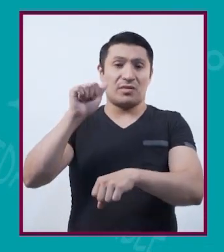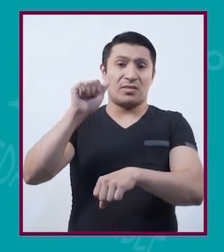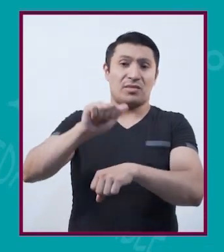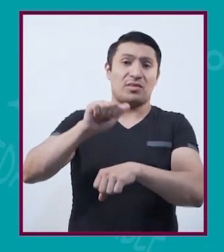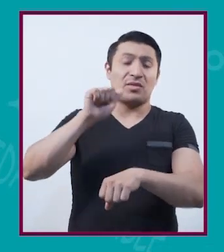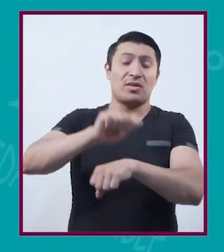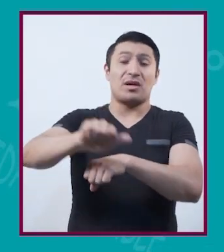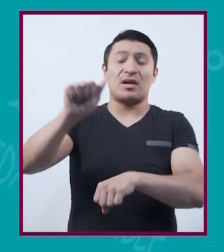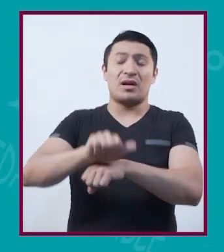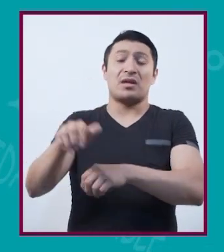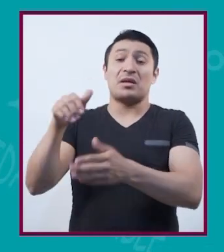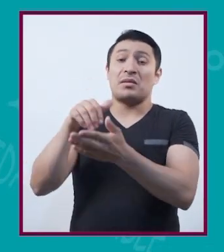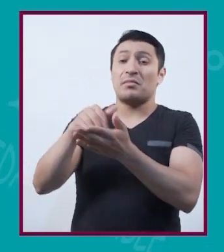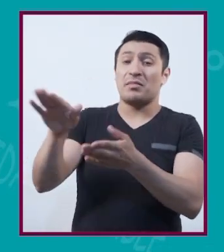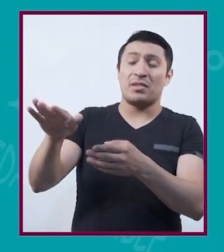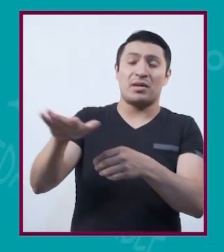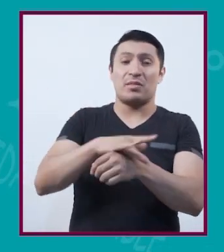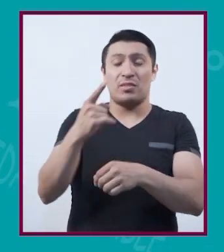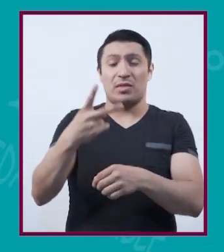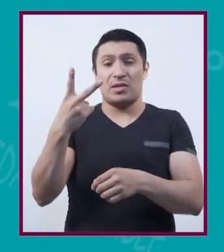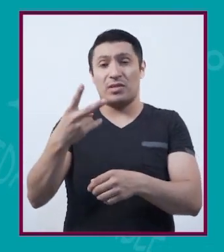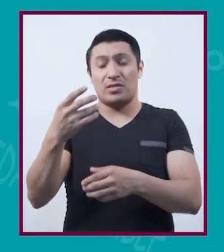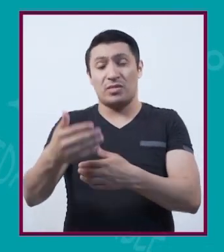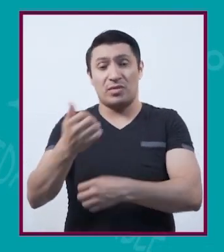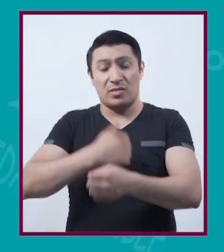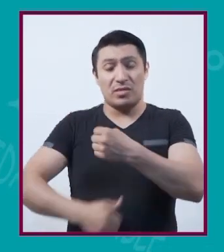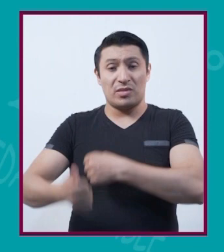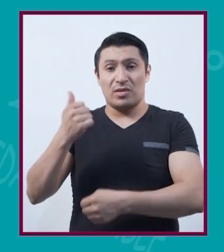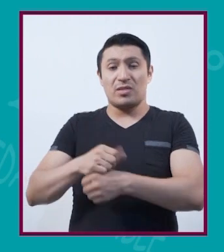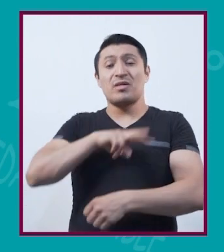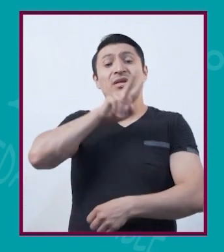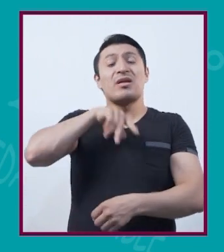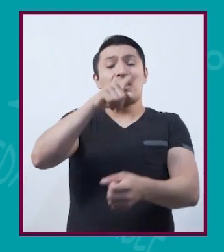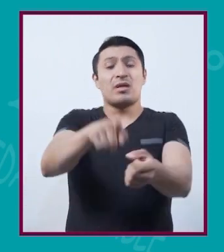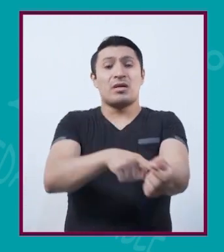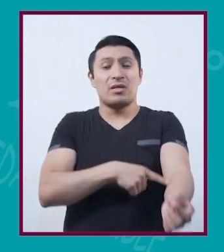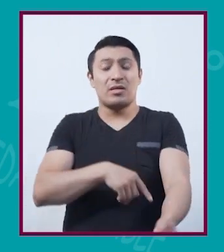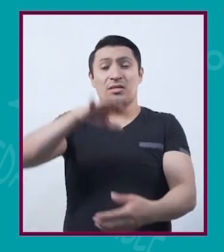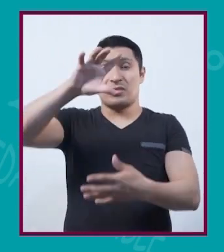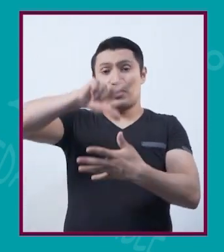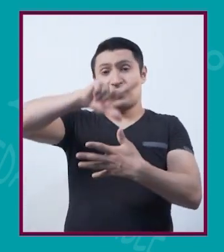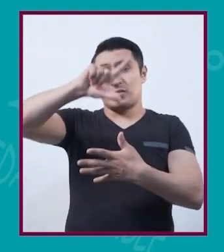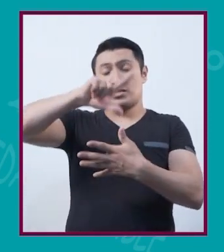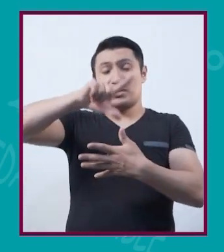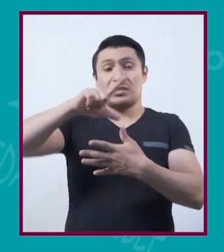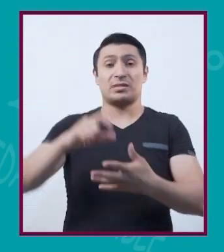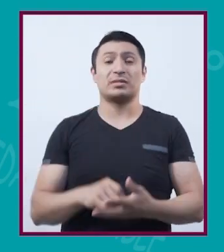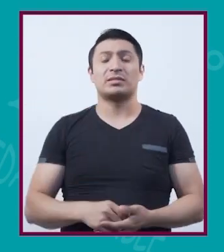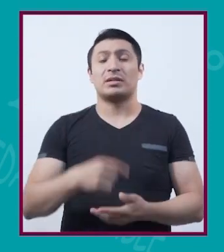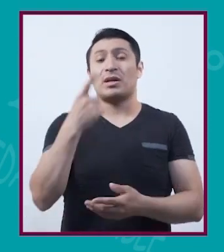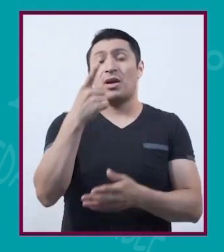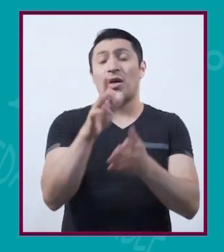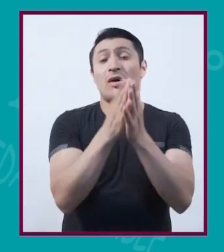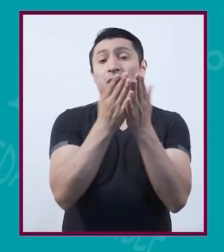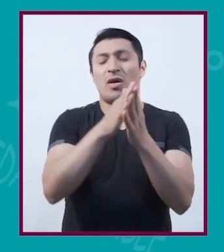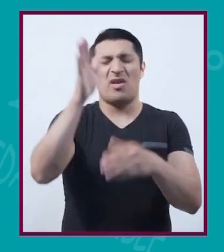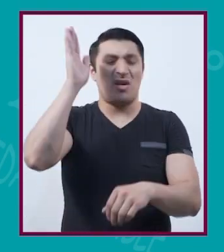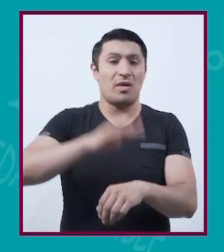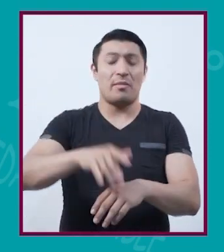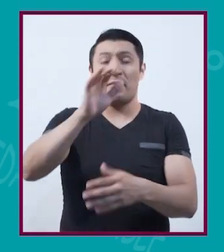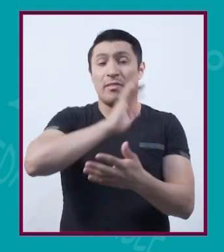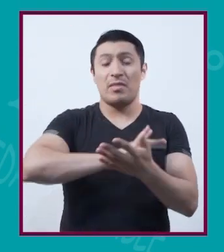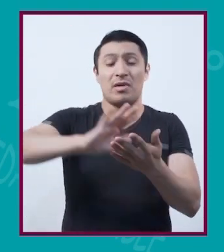Latina, uno de los libros más leídos de su tiempo y el cual causó una gran conmoción en buena parte de